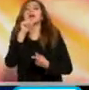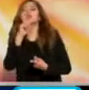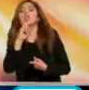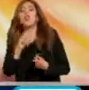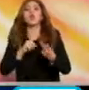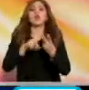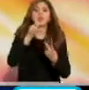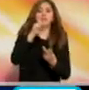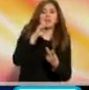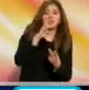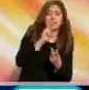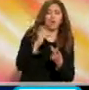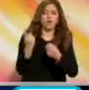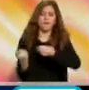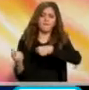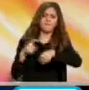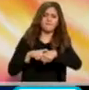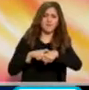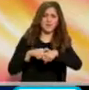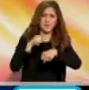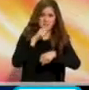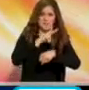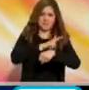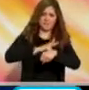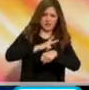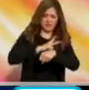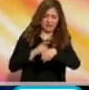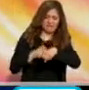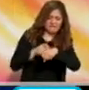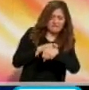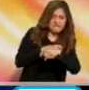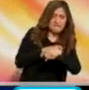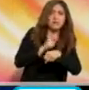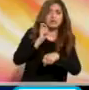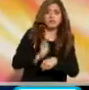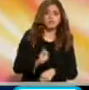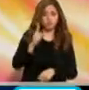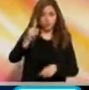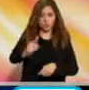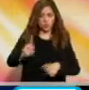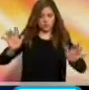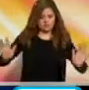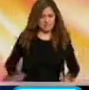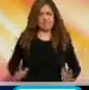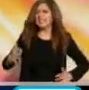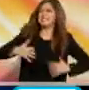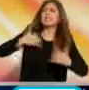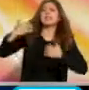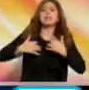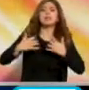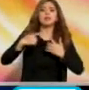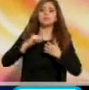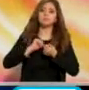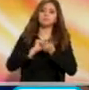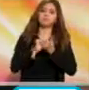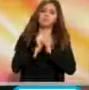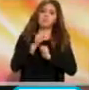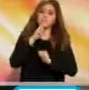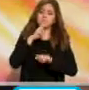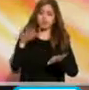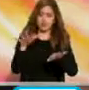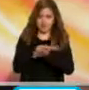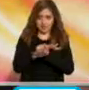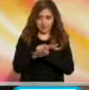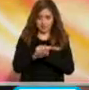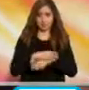alquimia del veneno. Por ejemplo, ejemplo de veneno, carácter irritable, transfórmalo. Sí, claro. ¿Sí? Sagitario